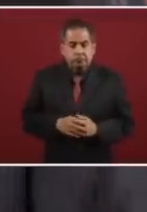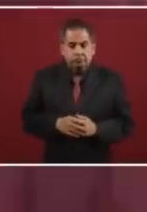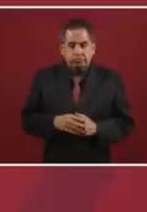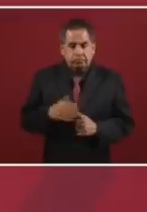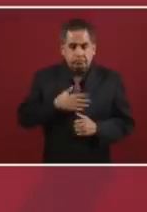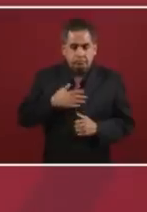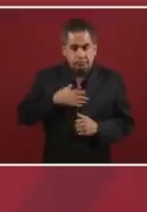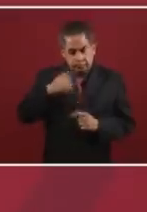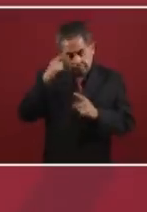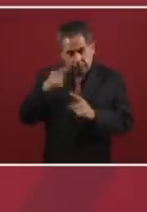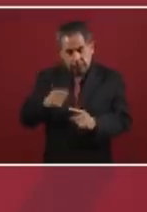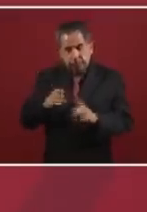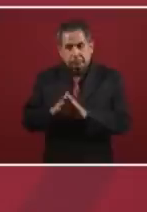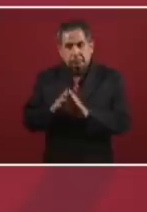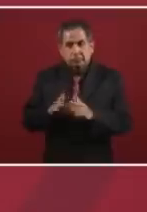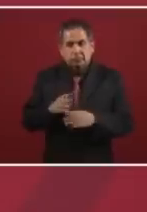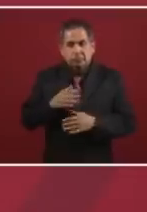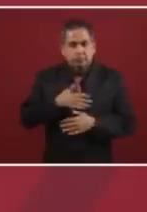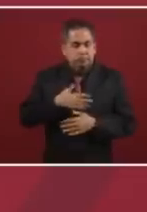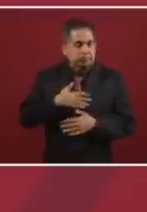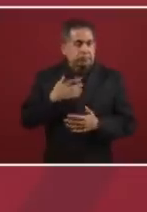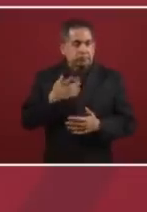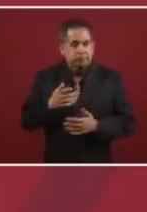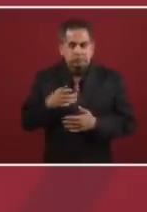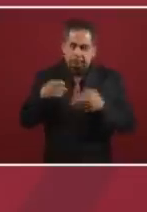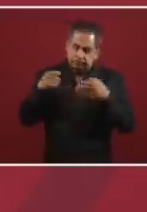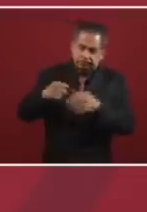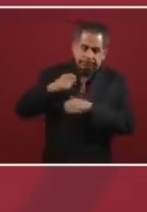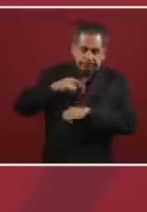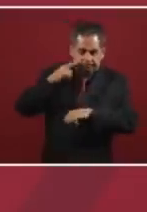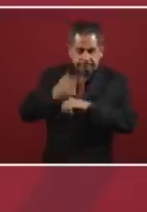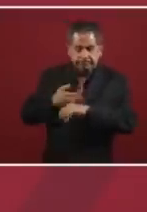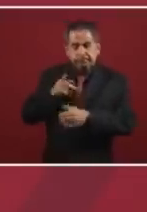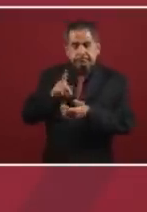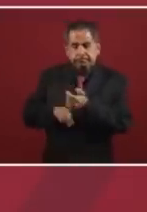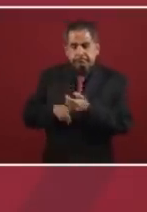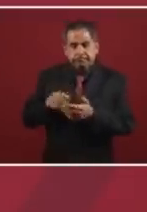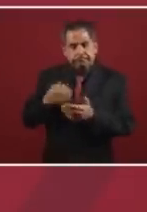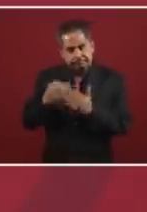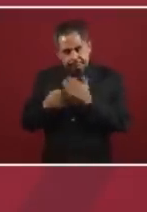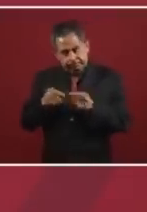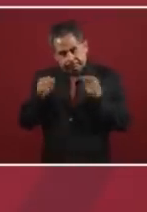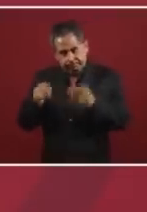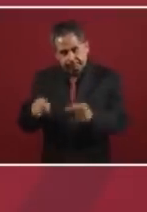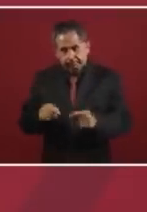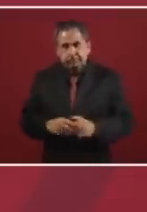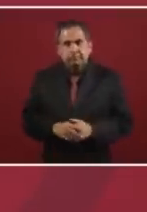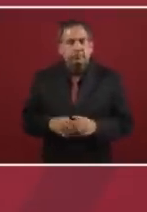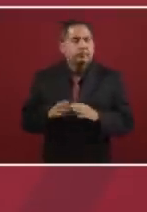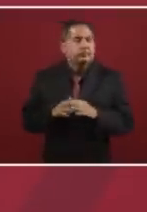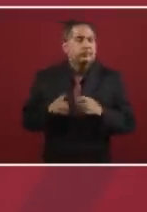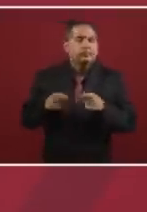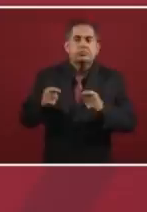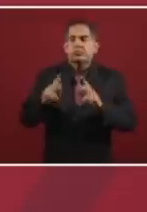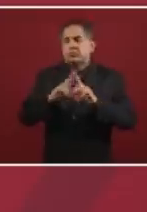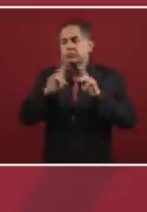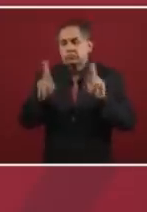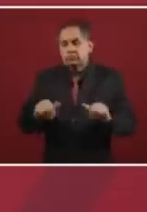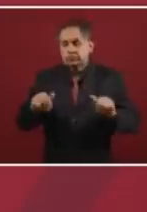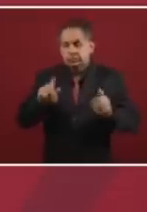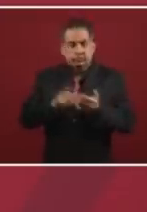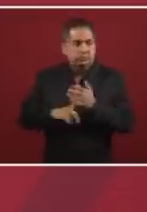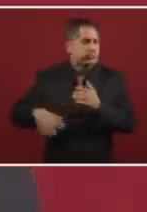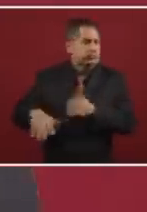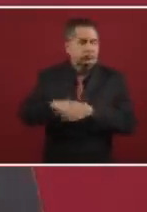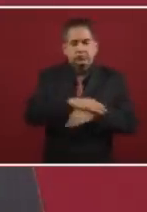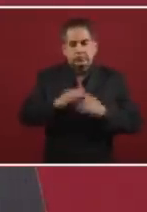asunto nuestra asignatura pendiente' el garantizar la paz y